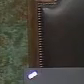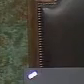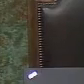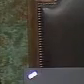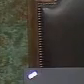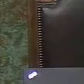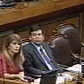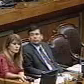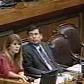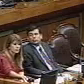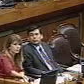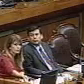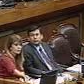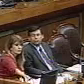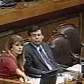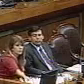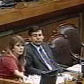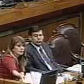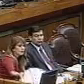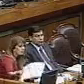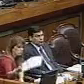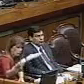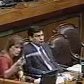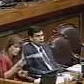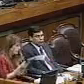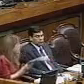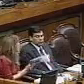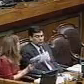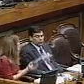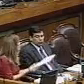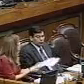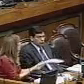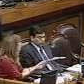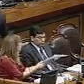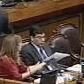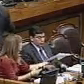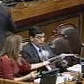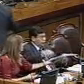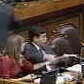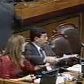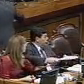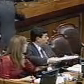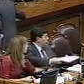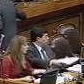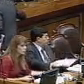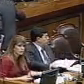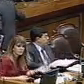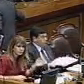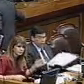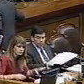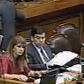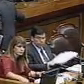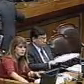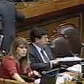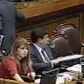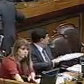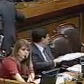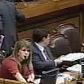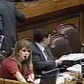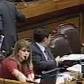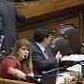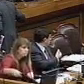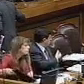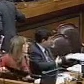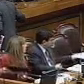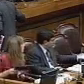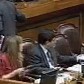presidente. Una vez más, la presidenta Bachelet honra su palabra. En la campaña del año 2013